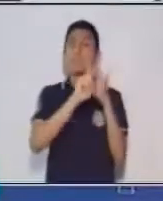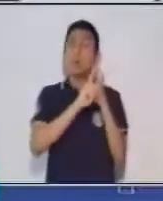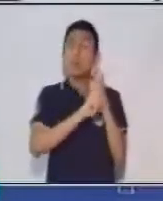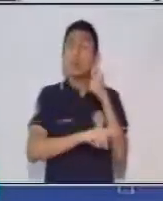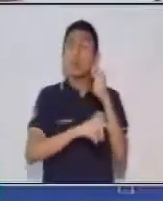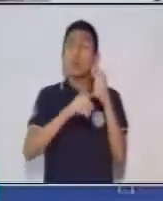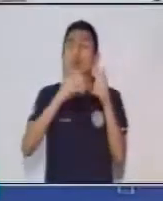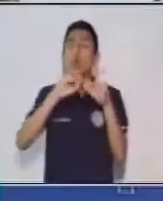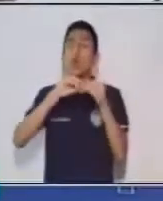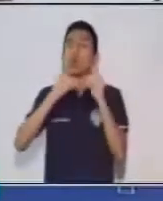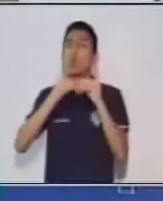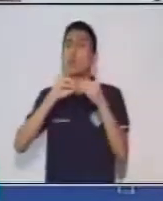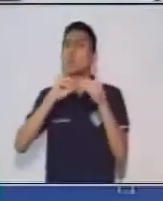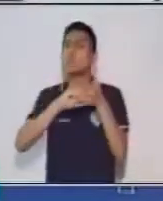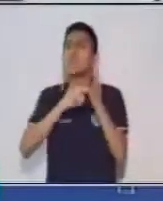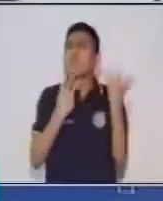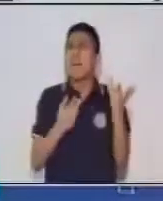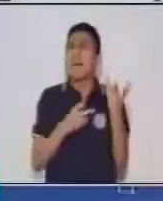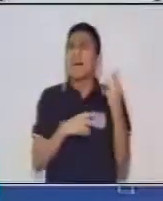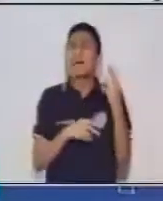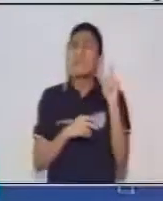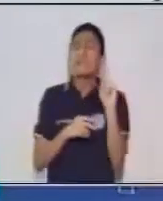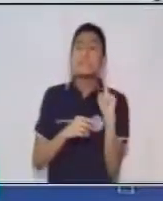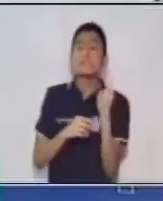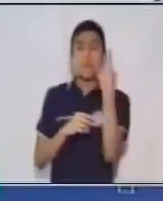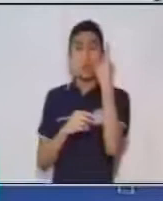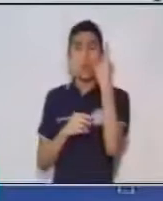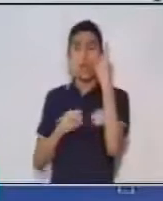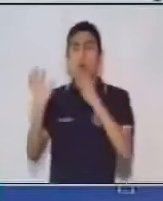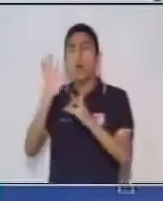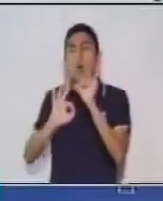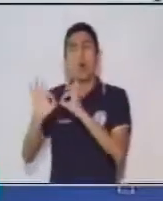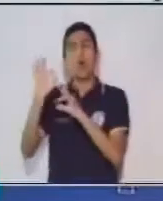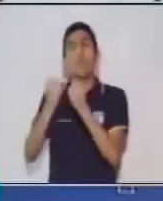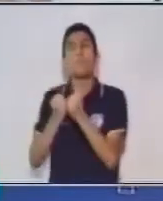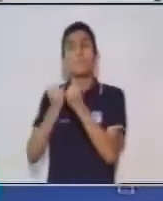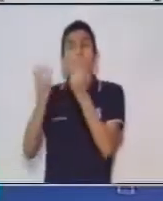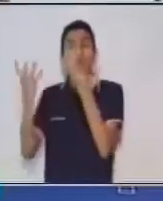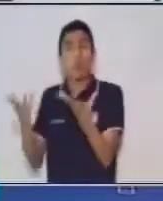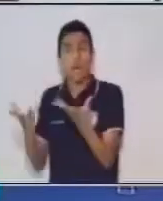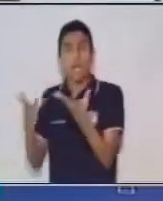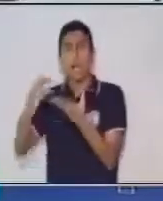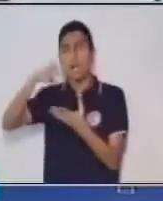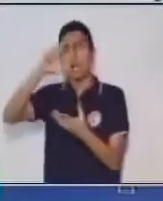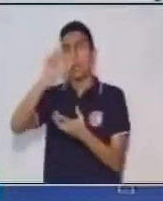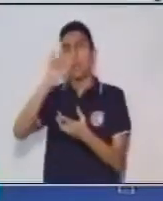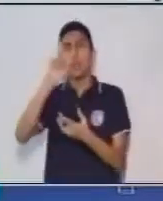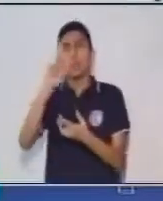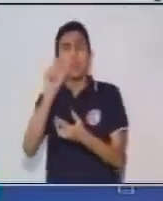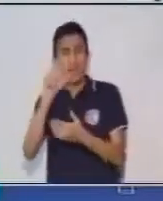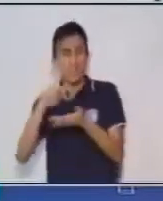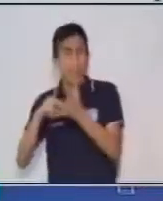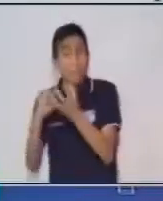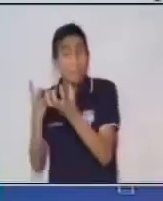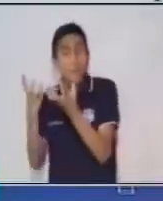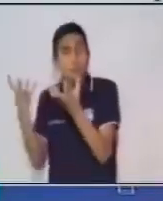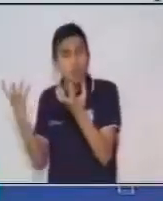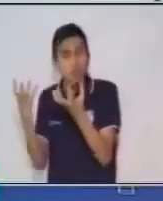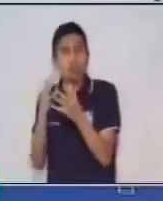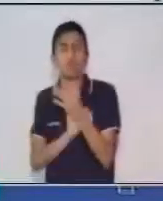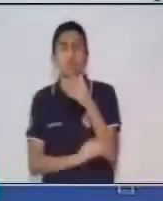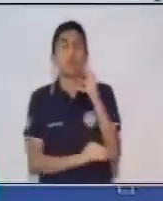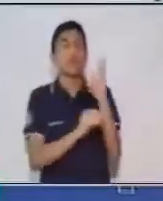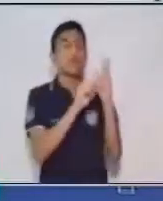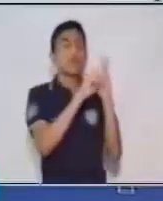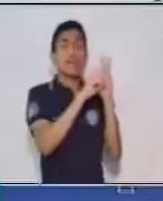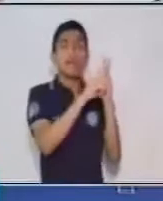singular, una, o es plural, de 2 en adelante. Luego tenemos el modo, que tiene que ver la